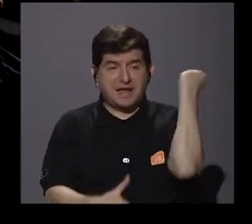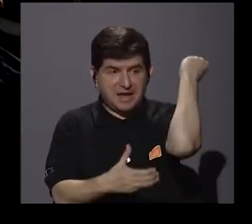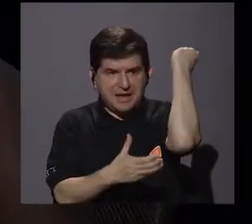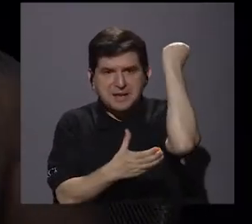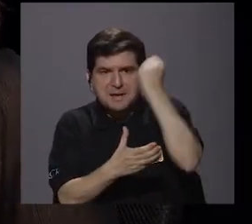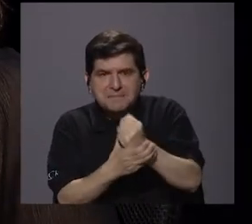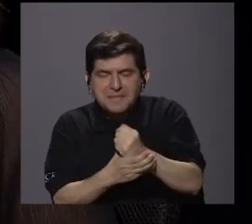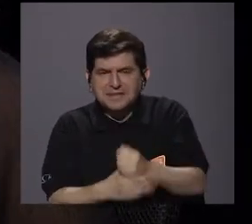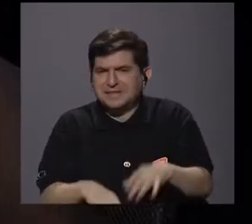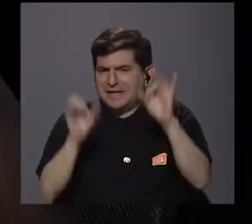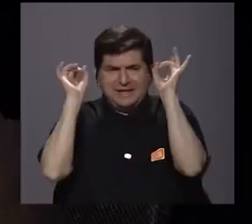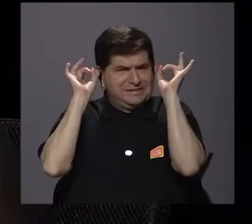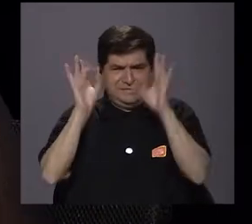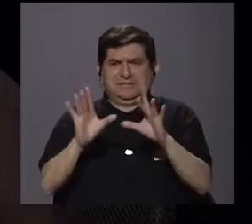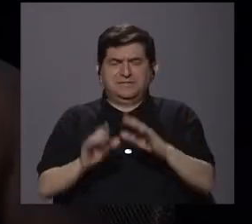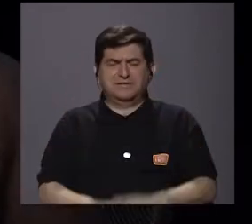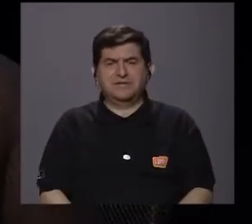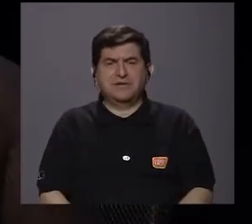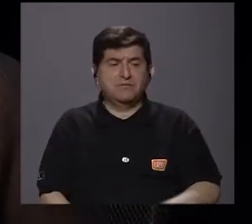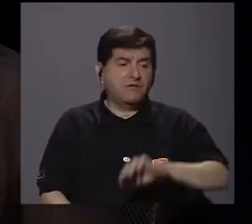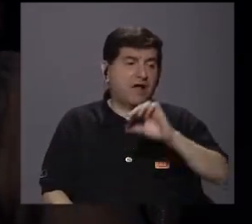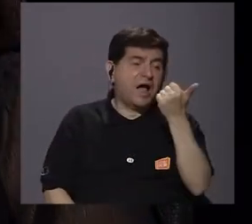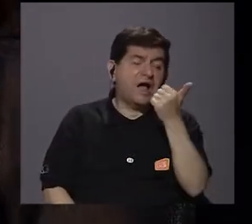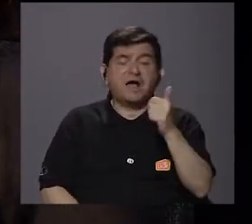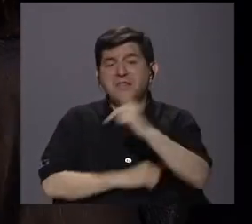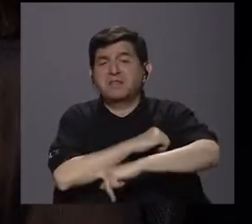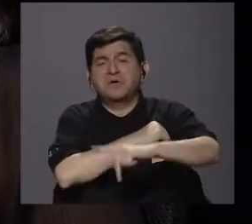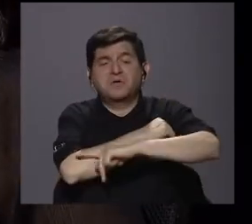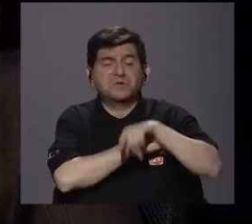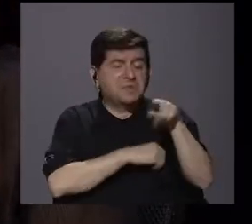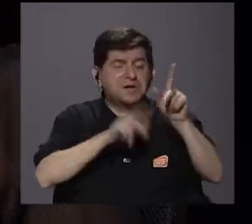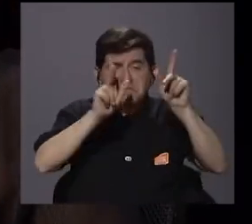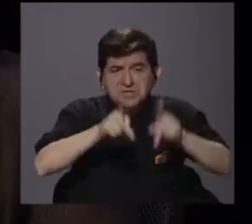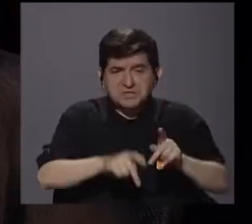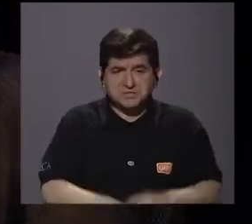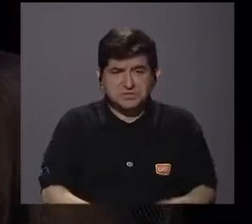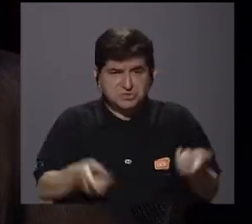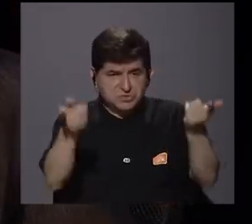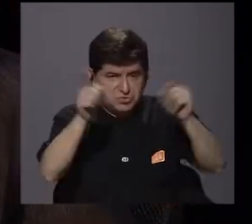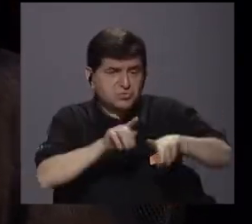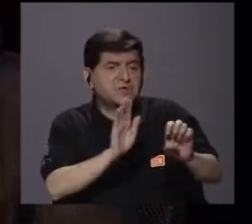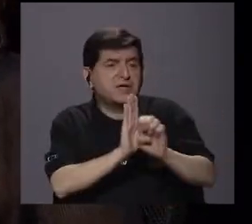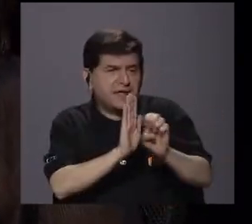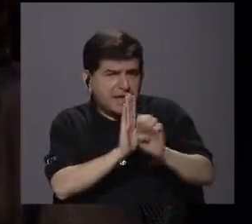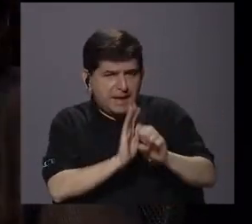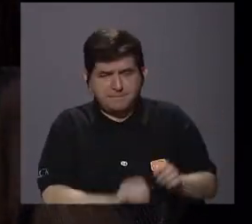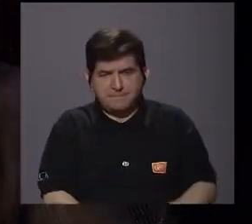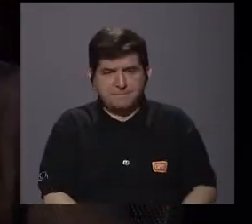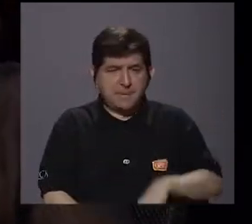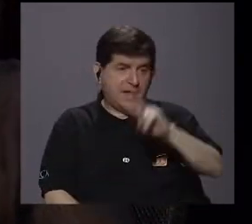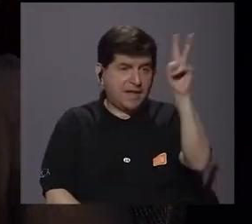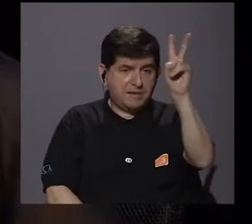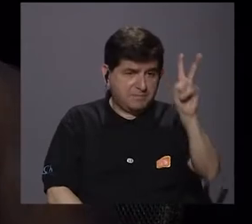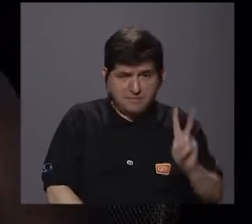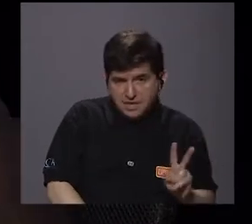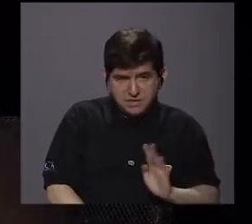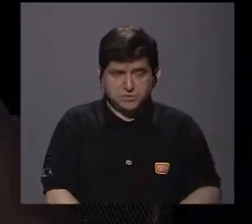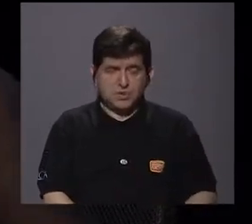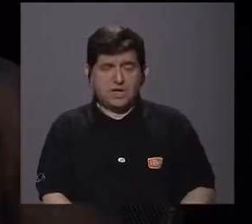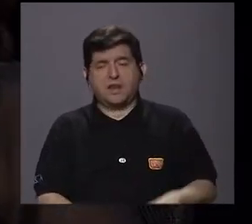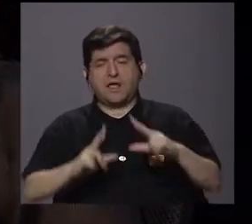fría. Si fuera de otra nacionalidad, si esto hubiera pasado, por ejemplo, en Venezuela,